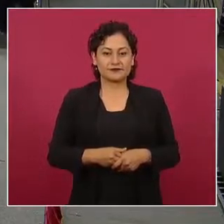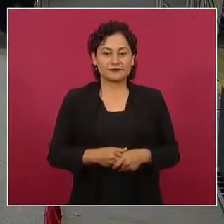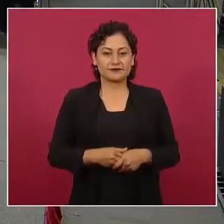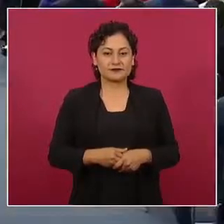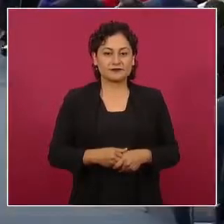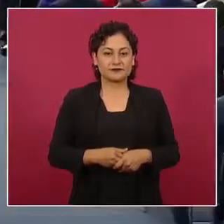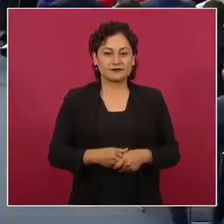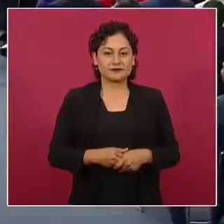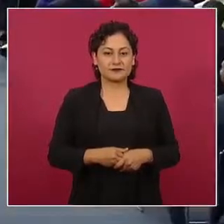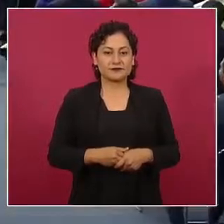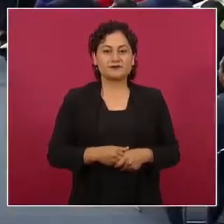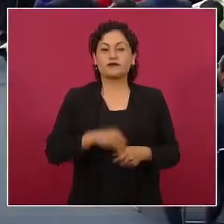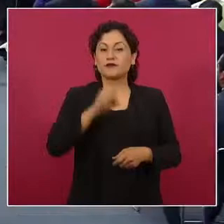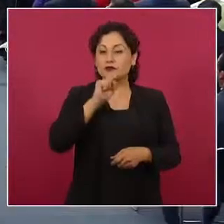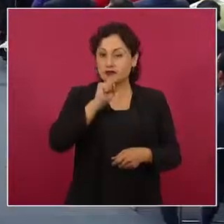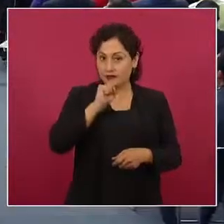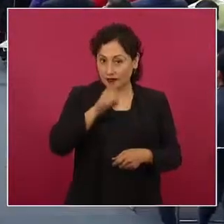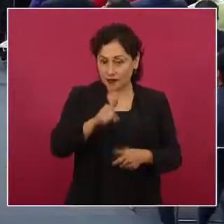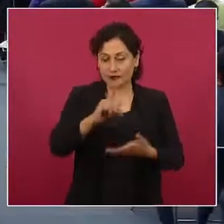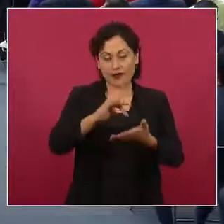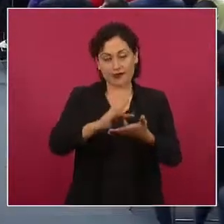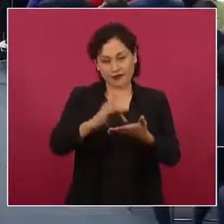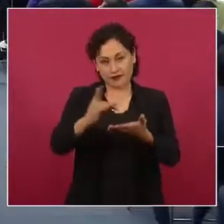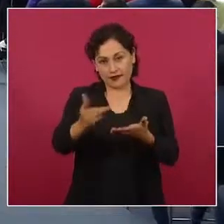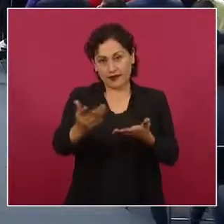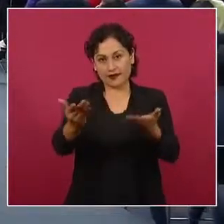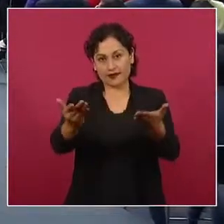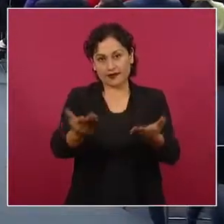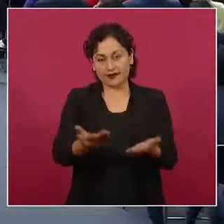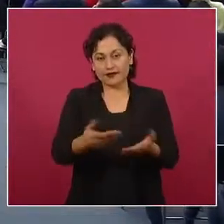Agradecer la presencia